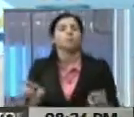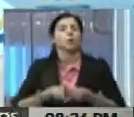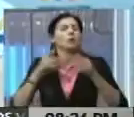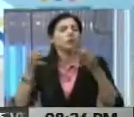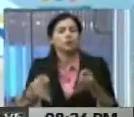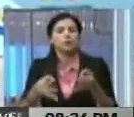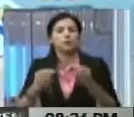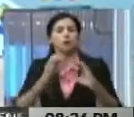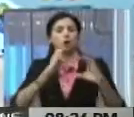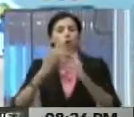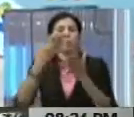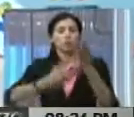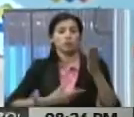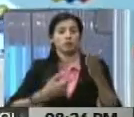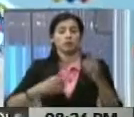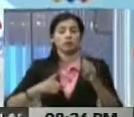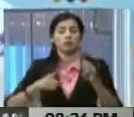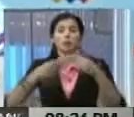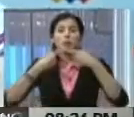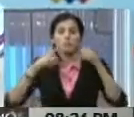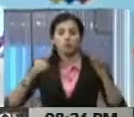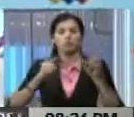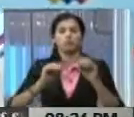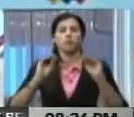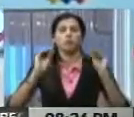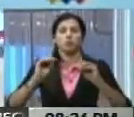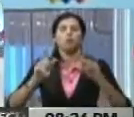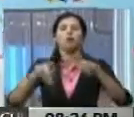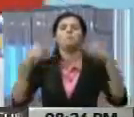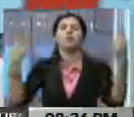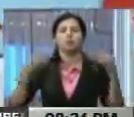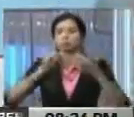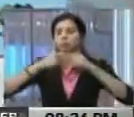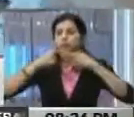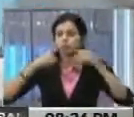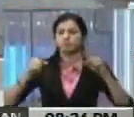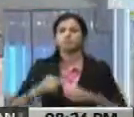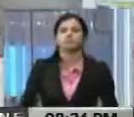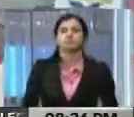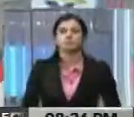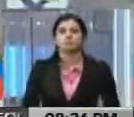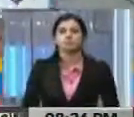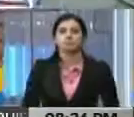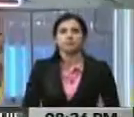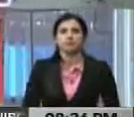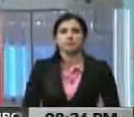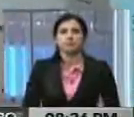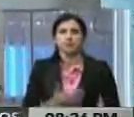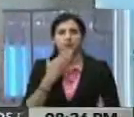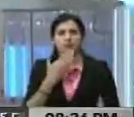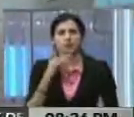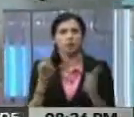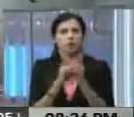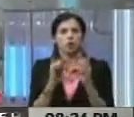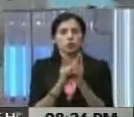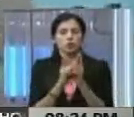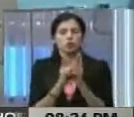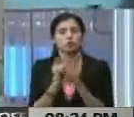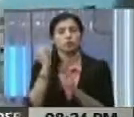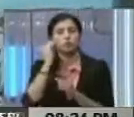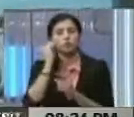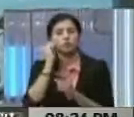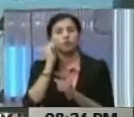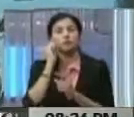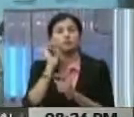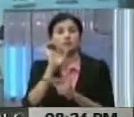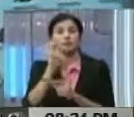este comunicado que circulará en los medios en los próximos días. Muchísimas gracias. Escuchaban parte ustedes entonces de las declaraciones de Sandra Olita, rectora